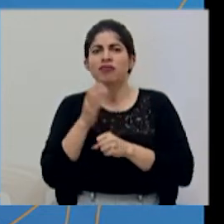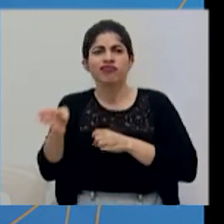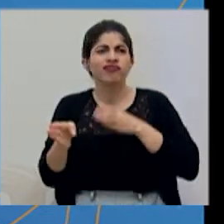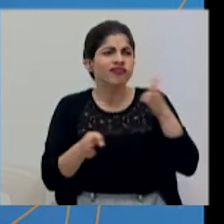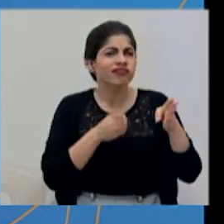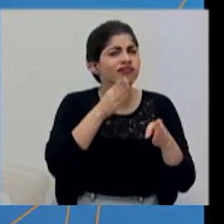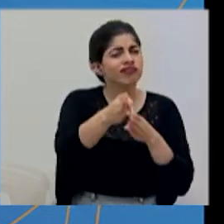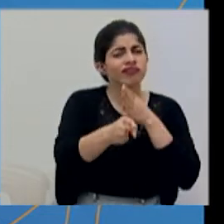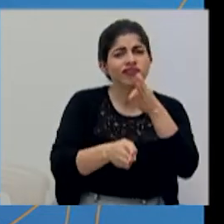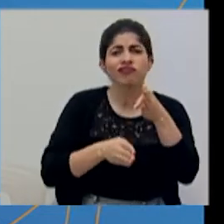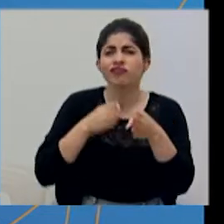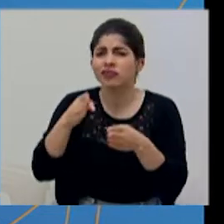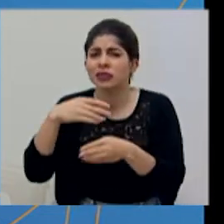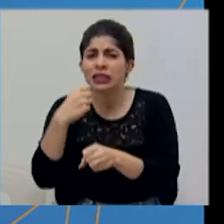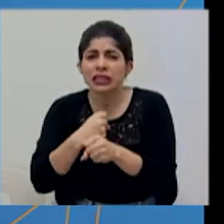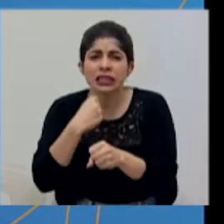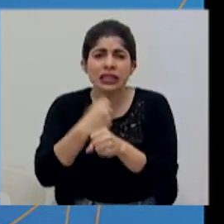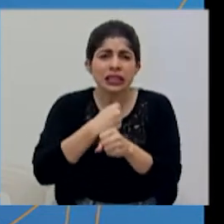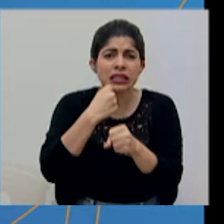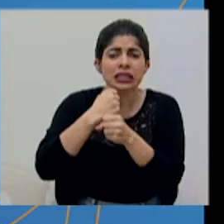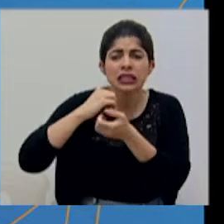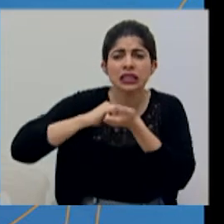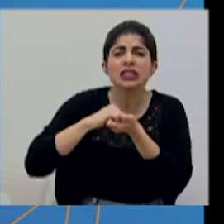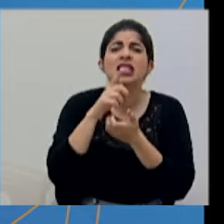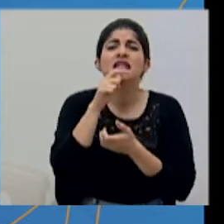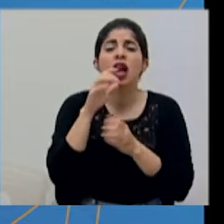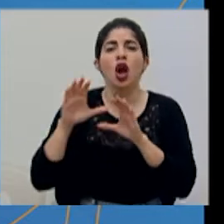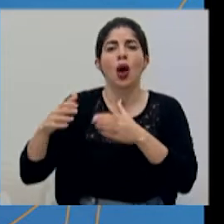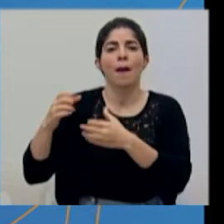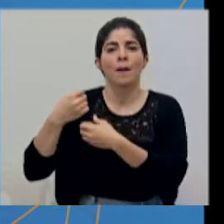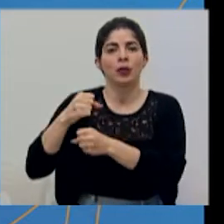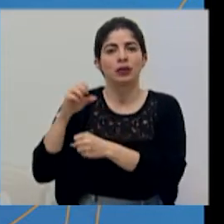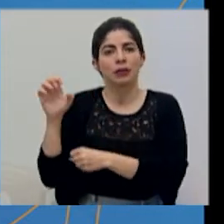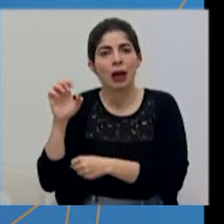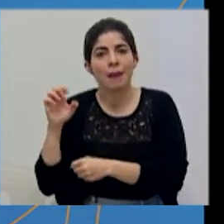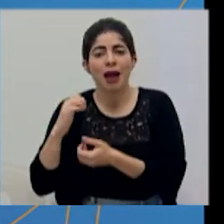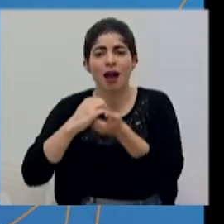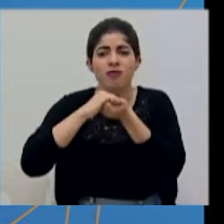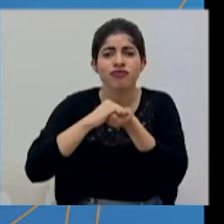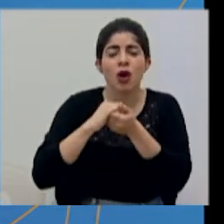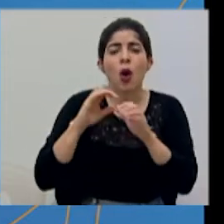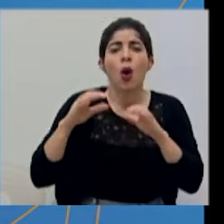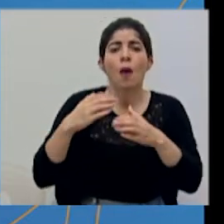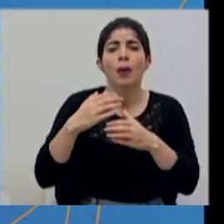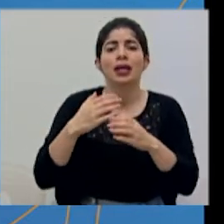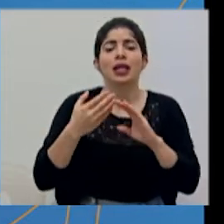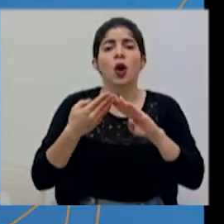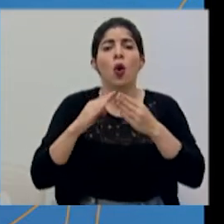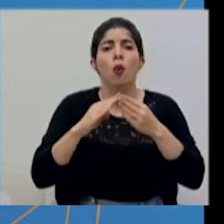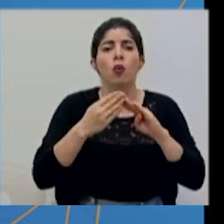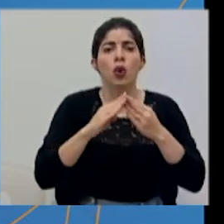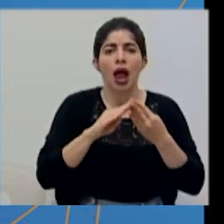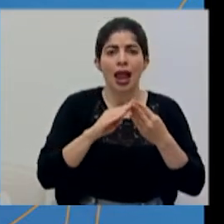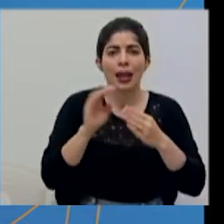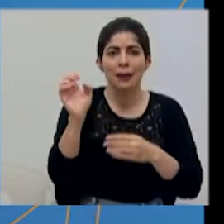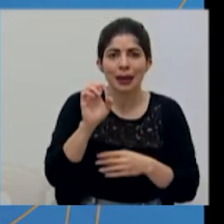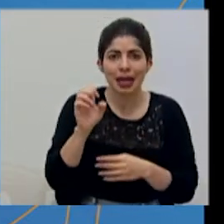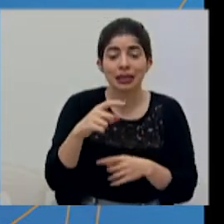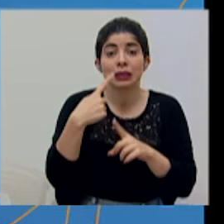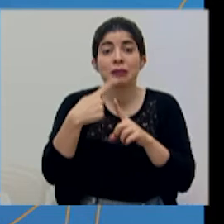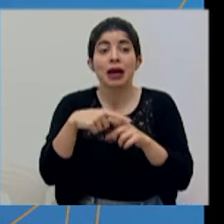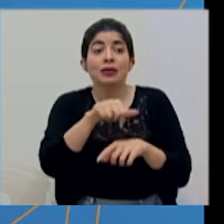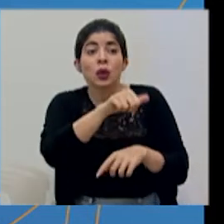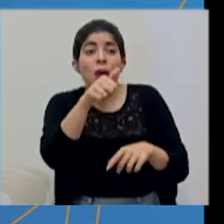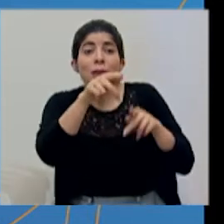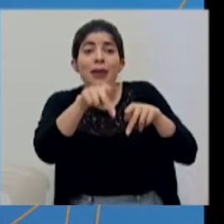zona, trabajando con los comités municipales de emergencia, con los comités comunales de emergencia y con las personas que en las